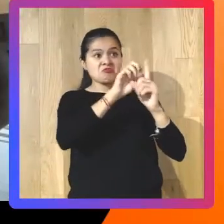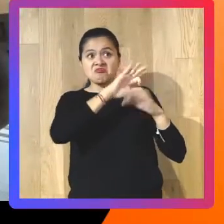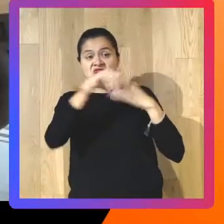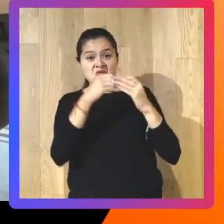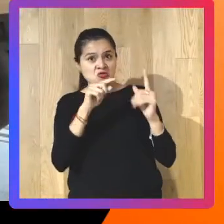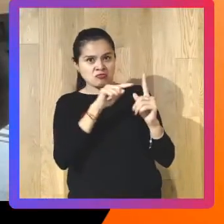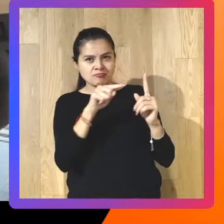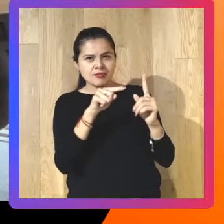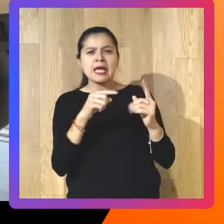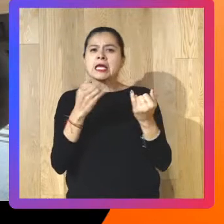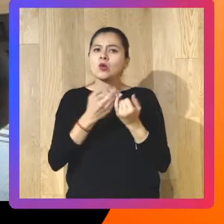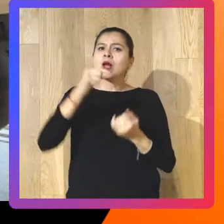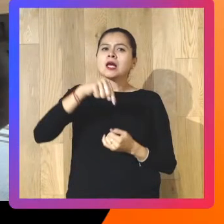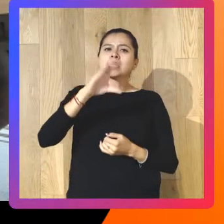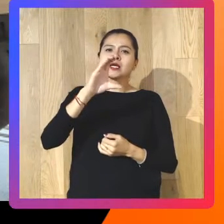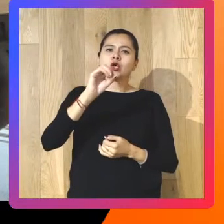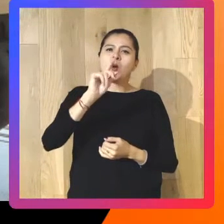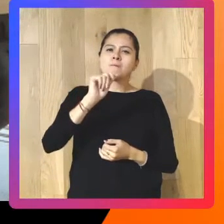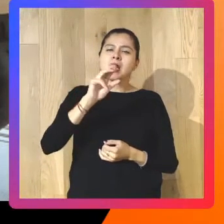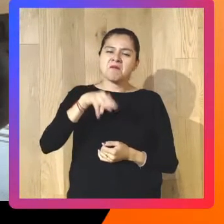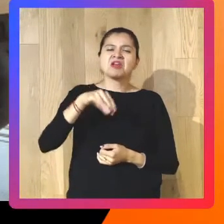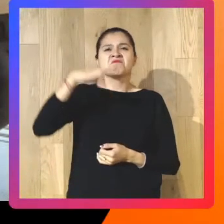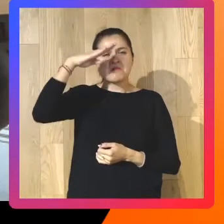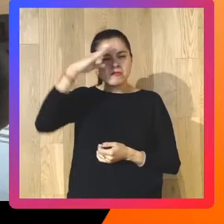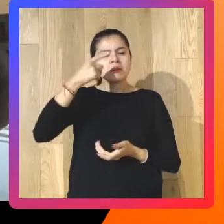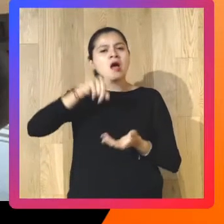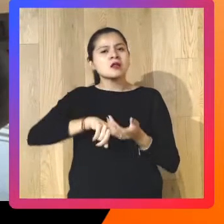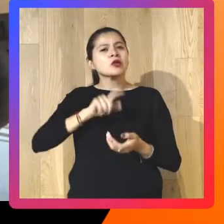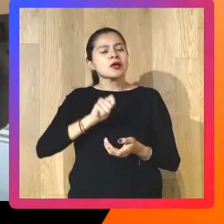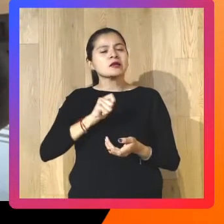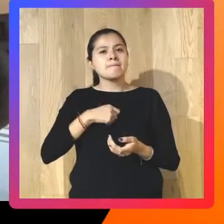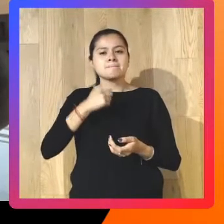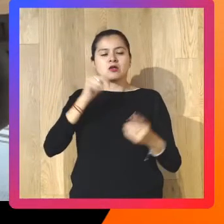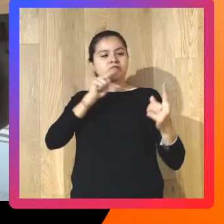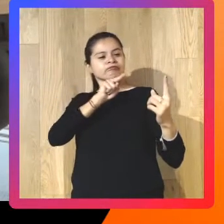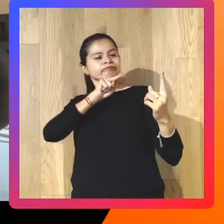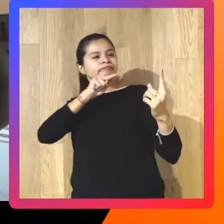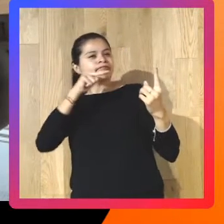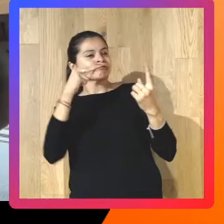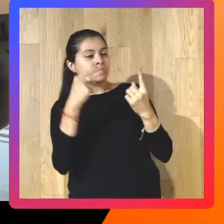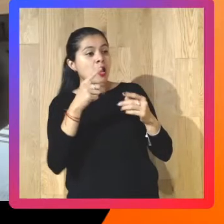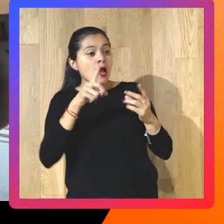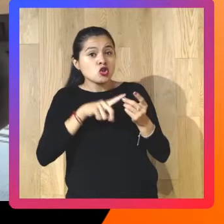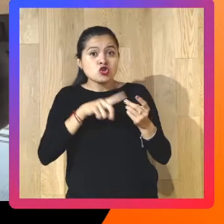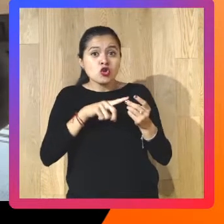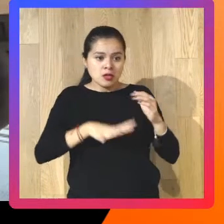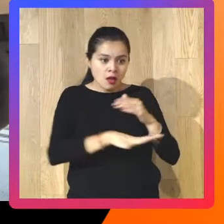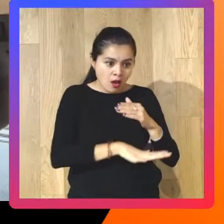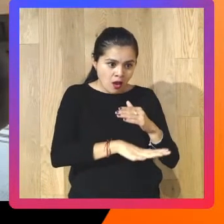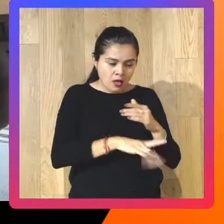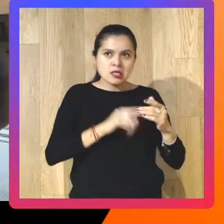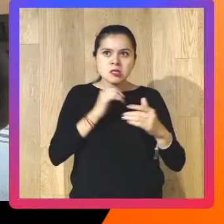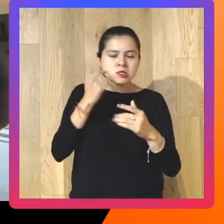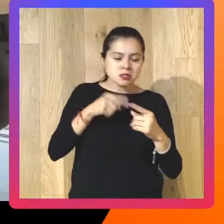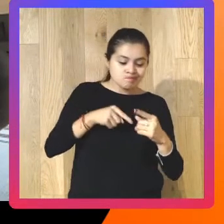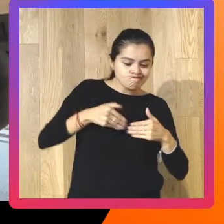Y nos parece en Coparmex que vale la pena tener un poco de perspectiva de dónde venimos y a dónde queremos llegar.